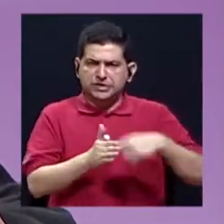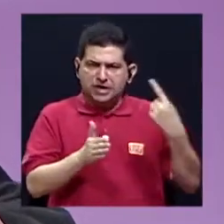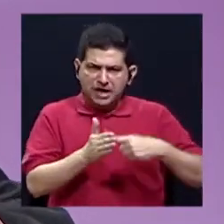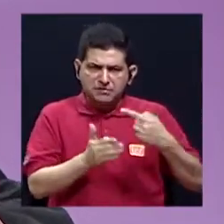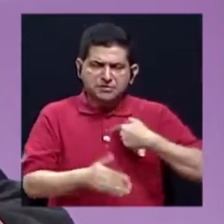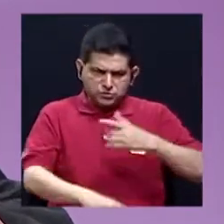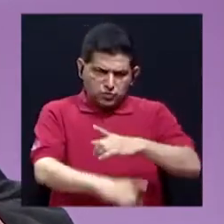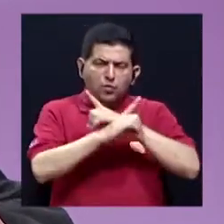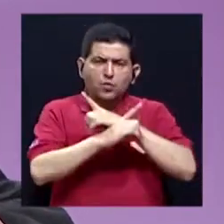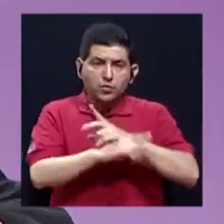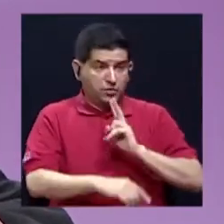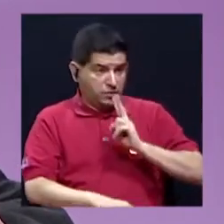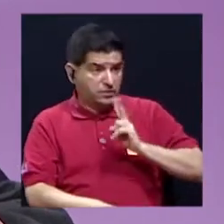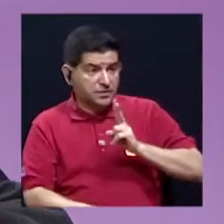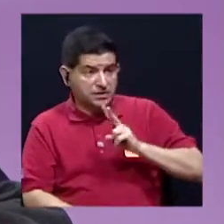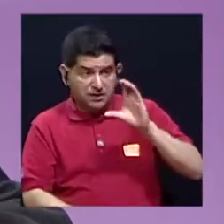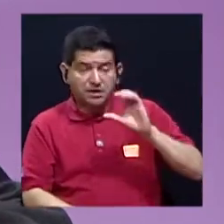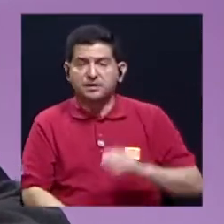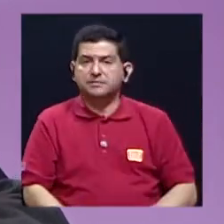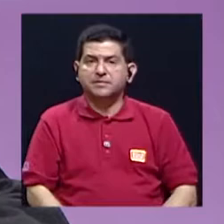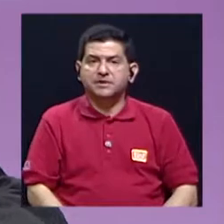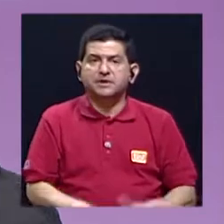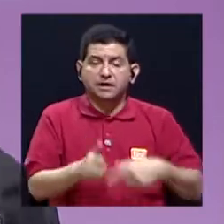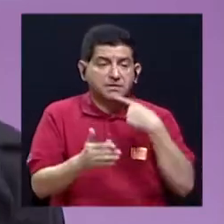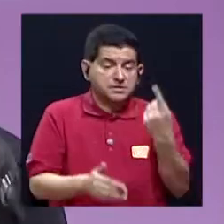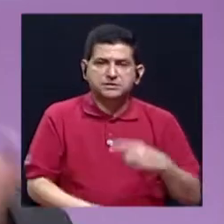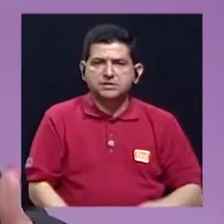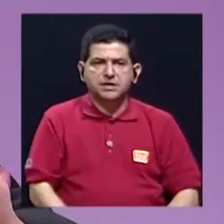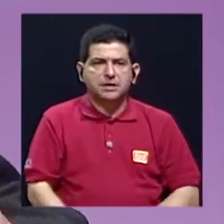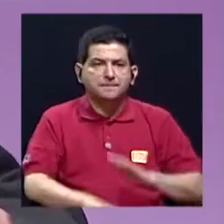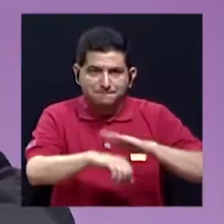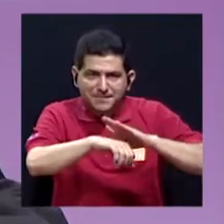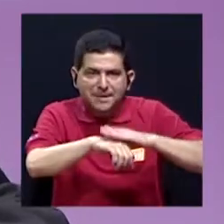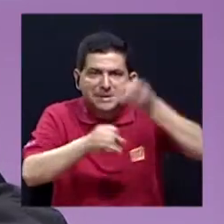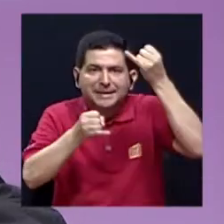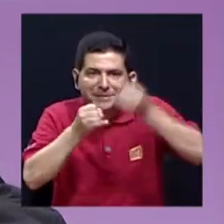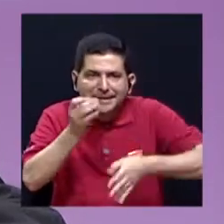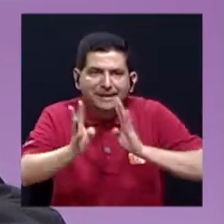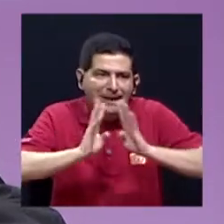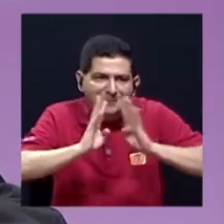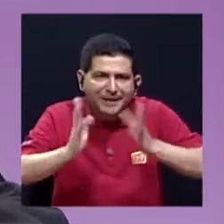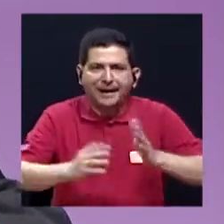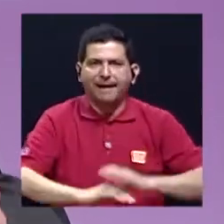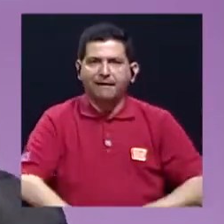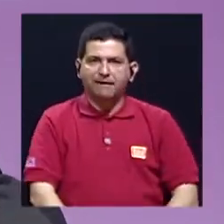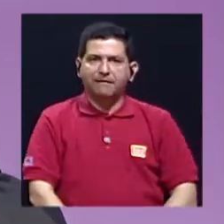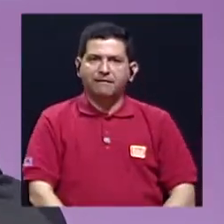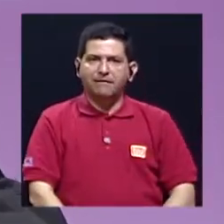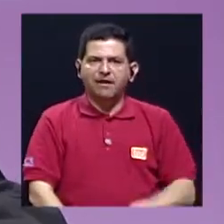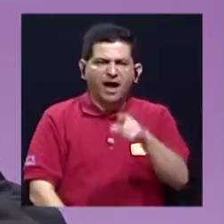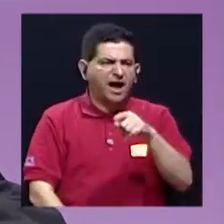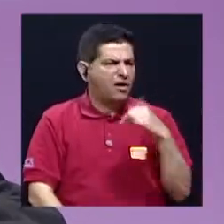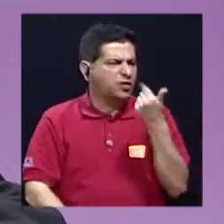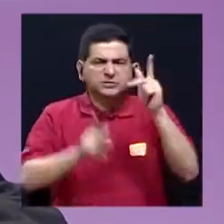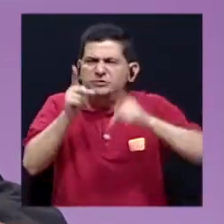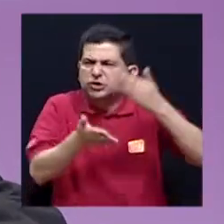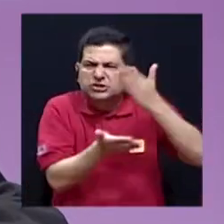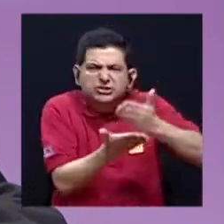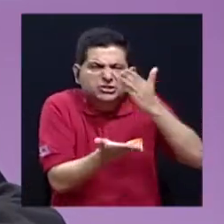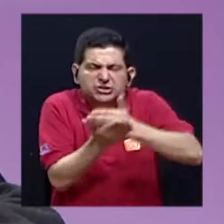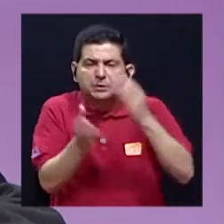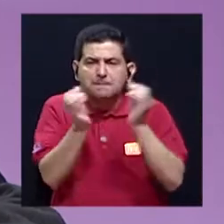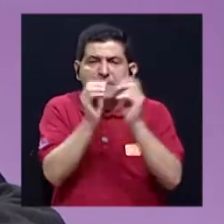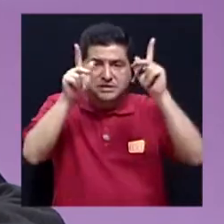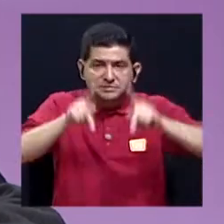defenderse, ¿cierto? No, Carmen, hay que defenderse, claro. Y decir, bueno, pero es que no me dejan terminar de hablar. ¿verdad? Sino que te interrumpen y más si hay